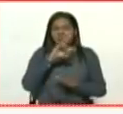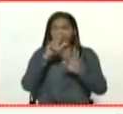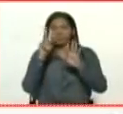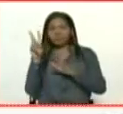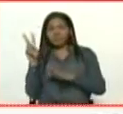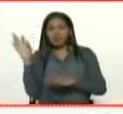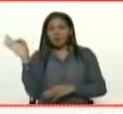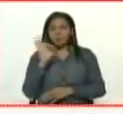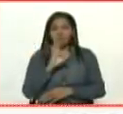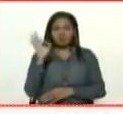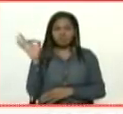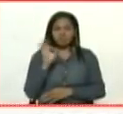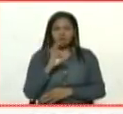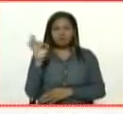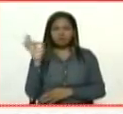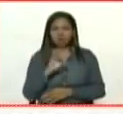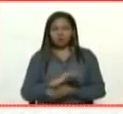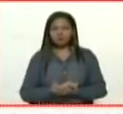52%,